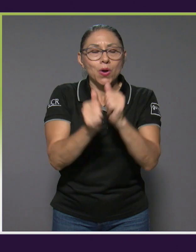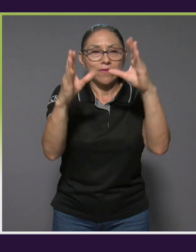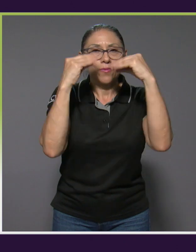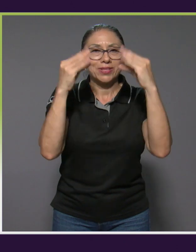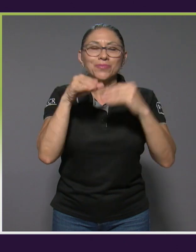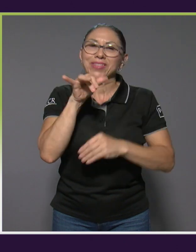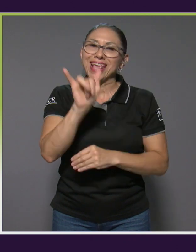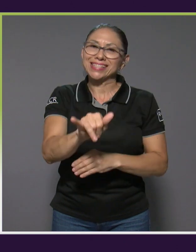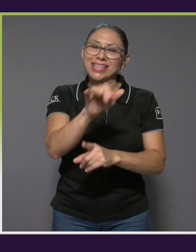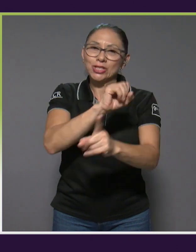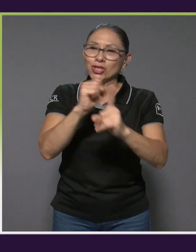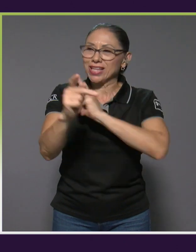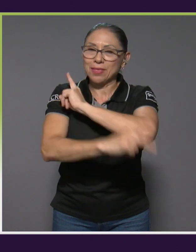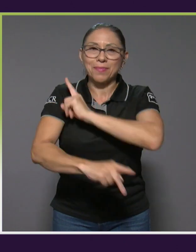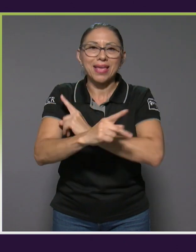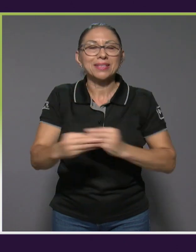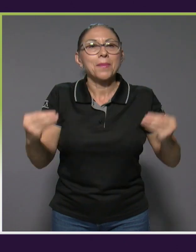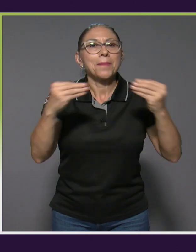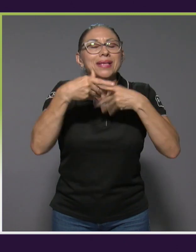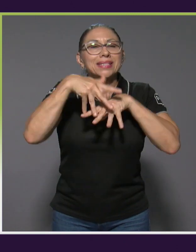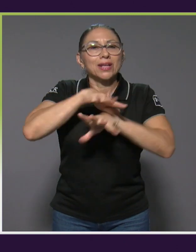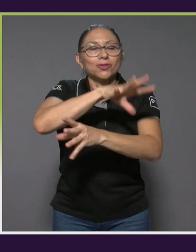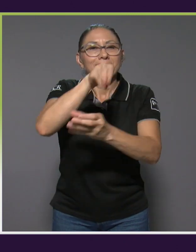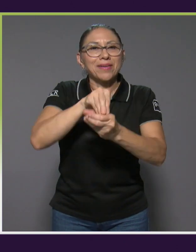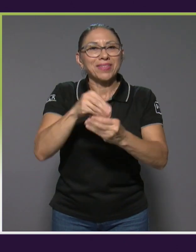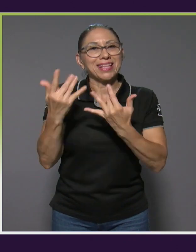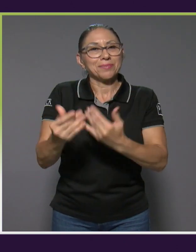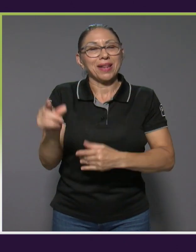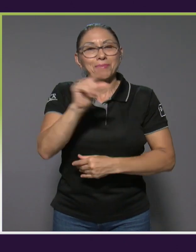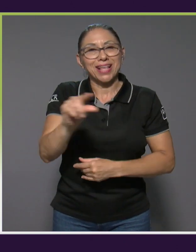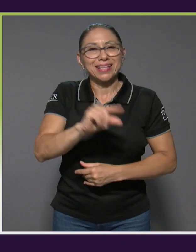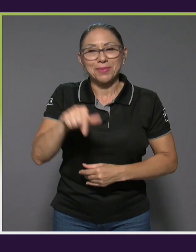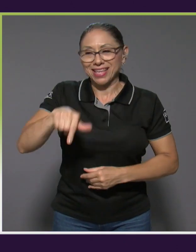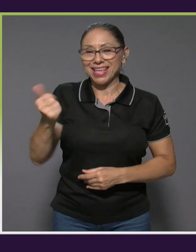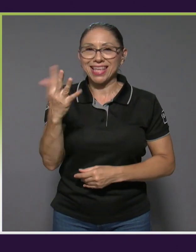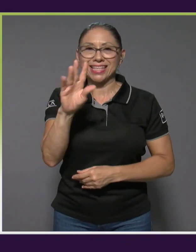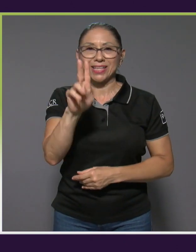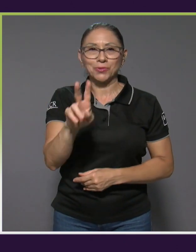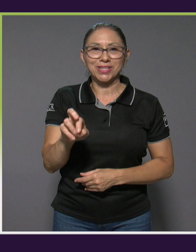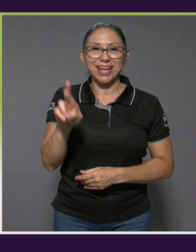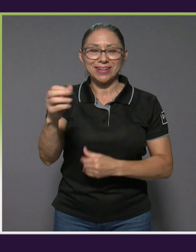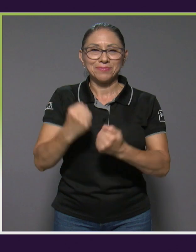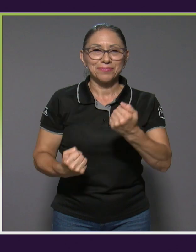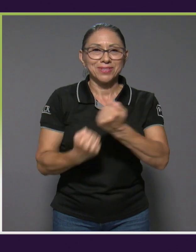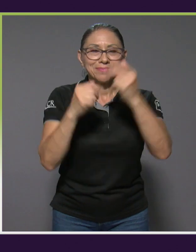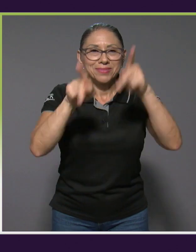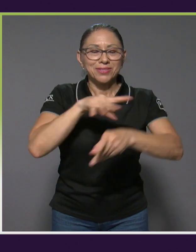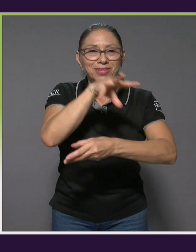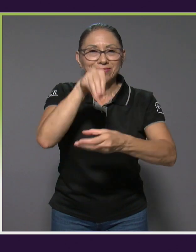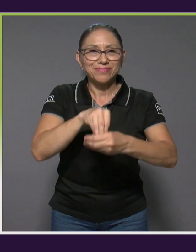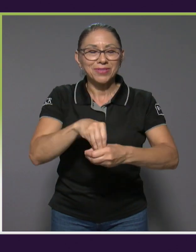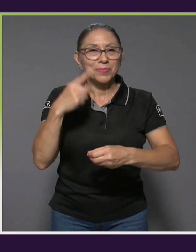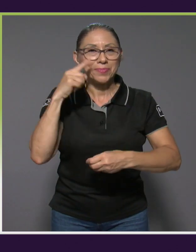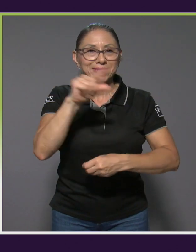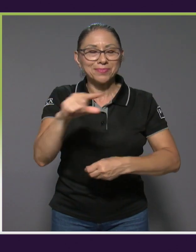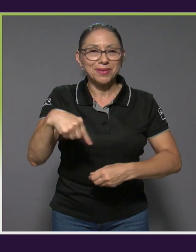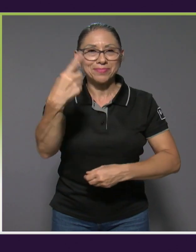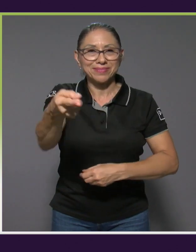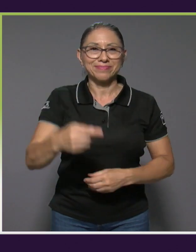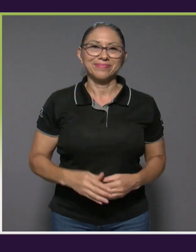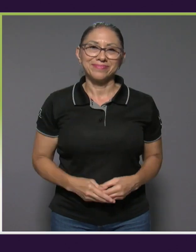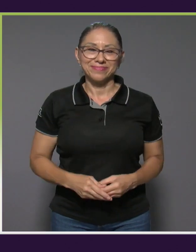sociedad cada vez más inclusiva. Le esperamos cada semana aquí en 15 UCR para seguirnos apuntando a la inclusión. Hasta la próxima semana.